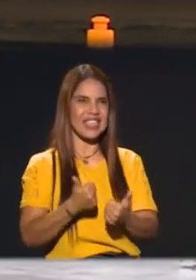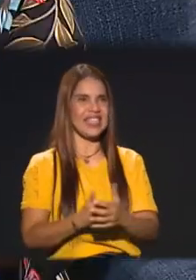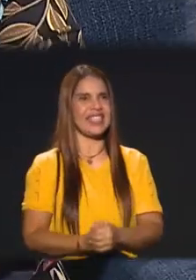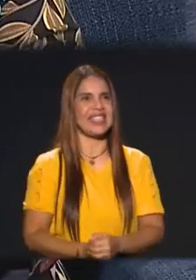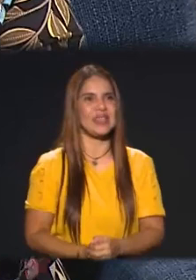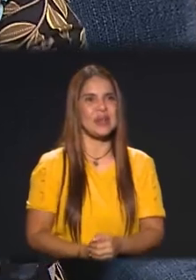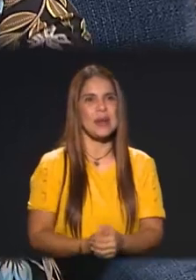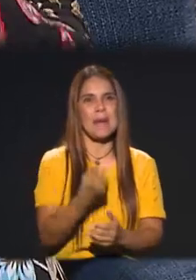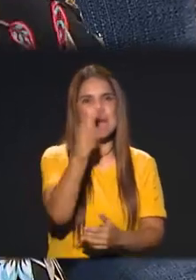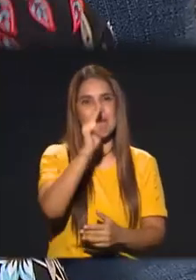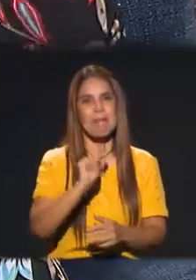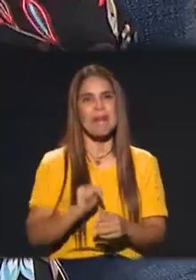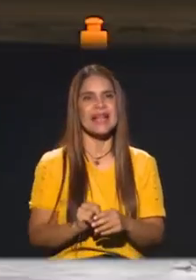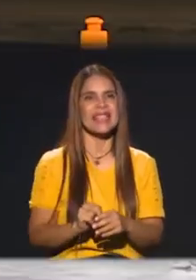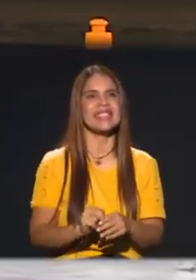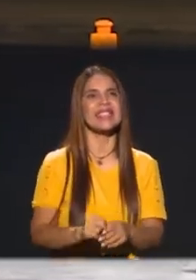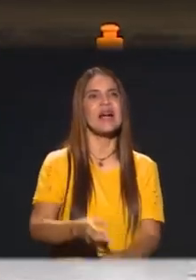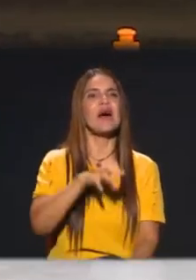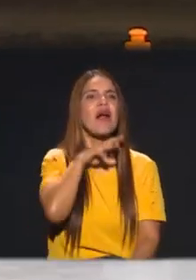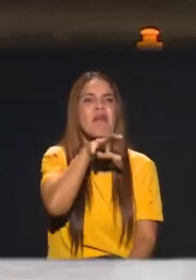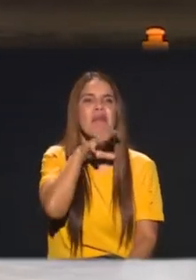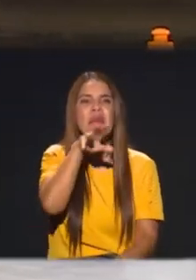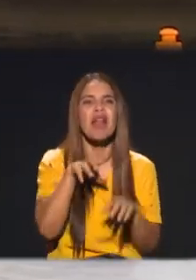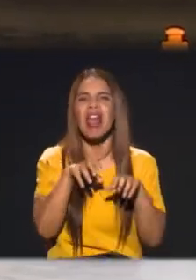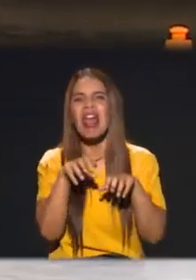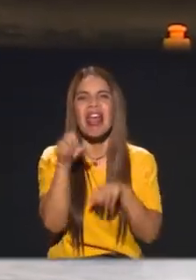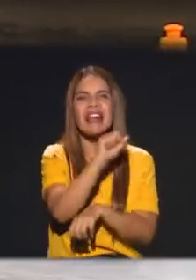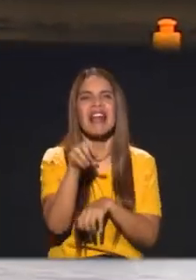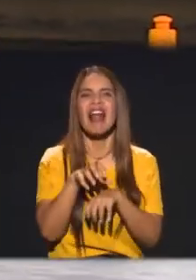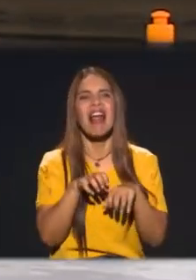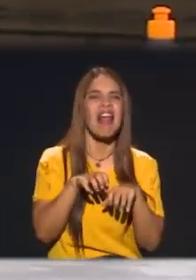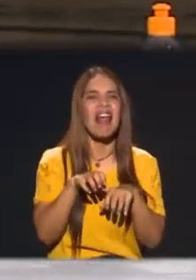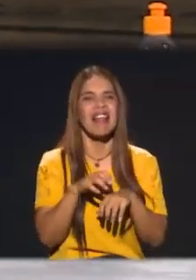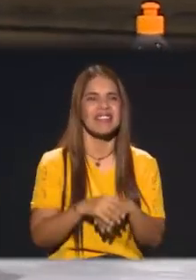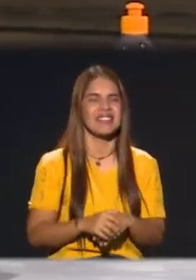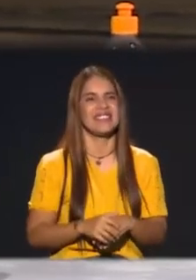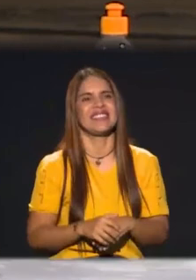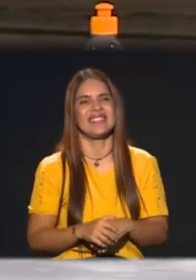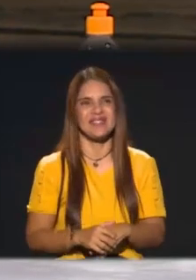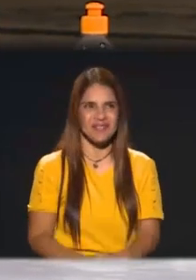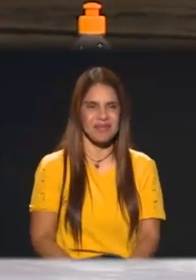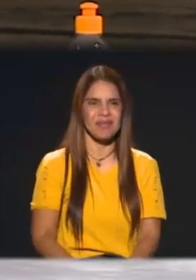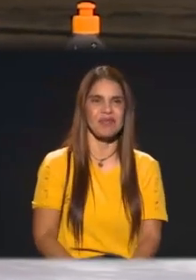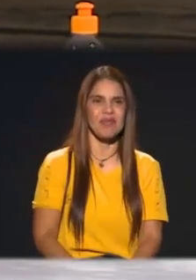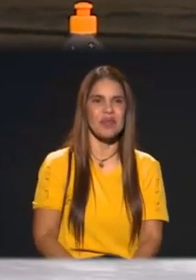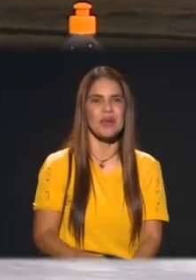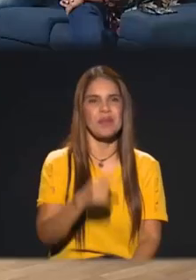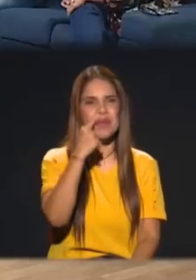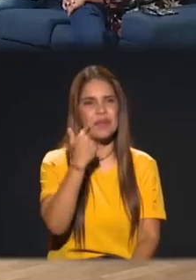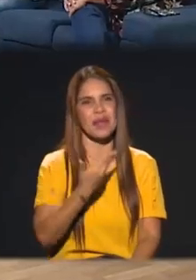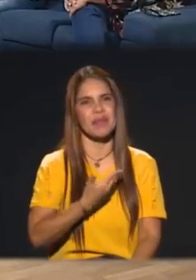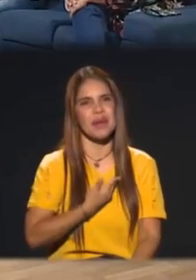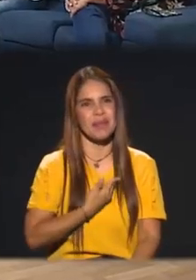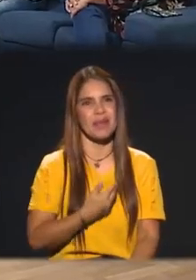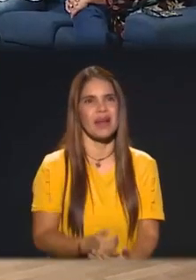O parecían perro rico en la camioneta de la alcaldía. Ay, bueno, profe, usted tiene muchos fans, por lo que veo. Sí, los padres de familia